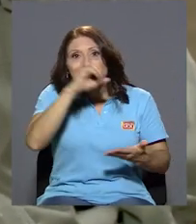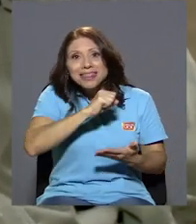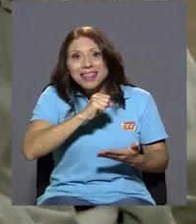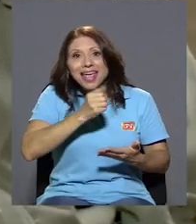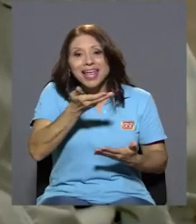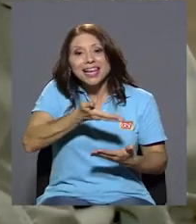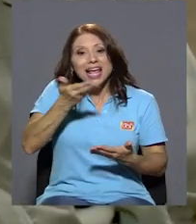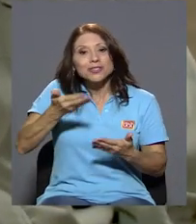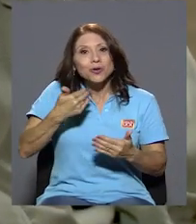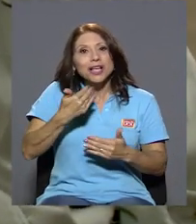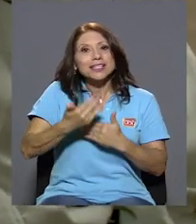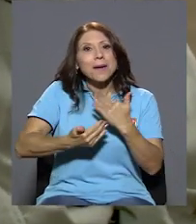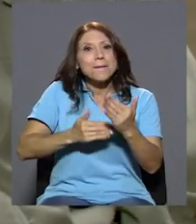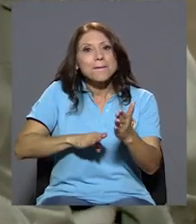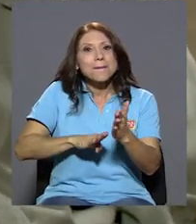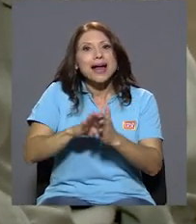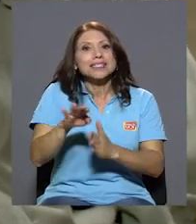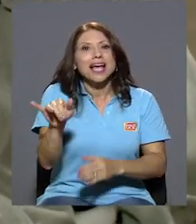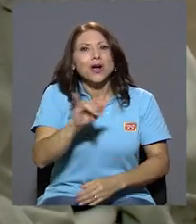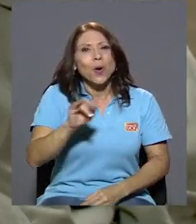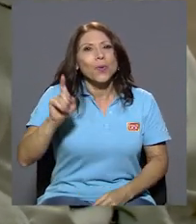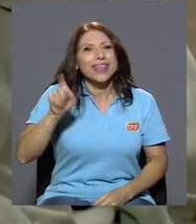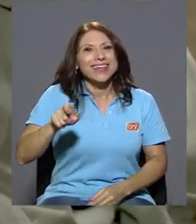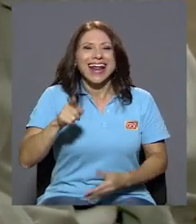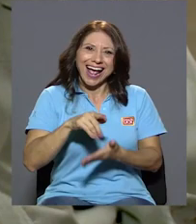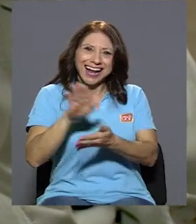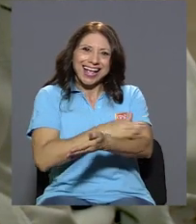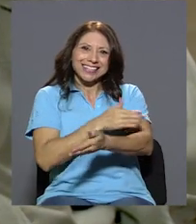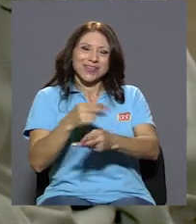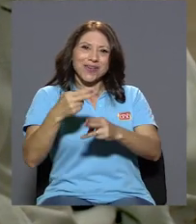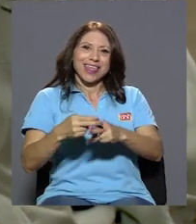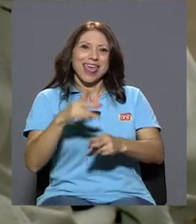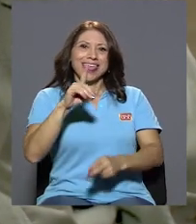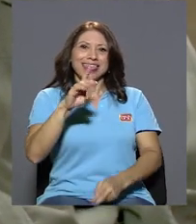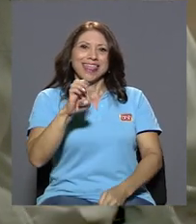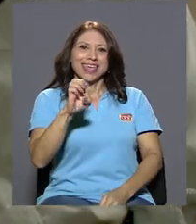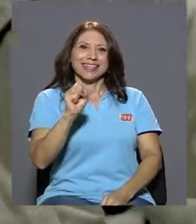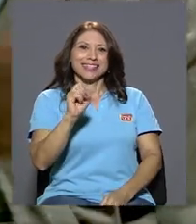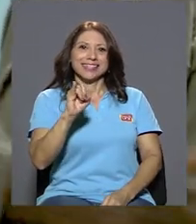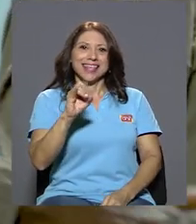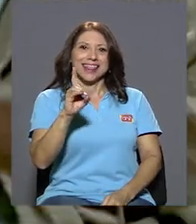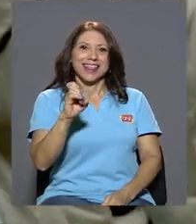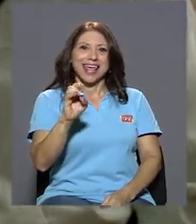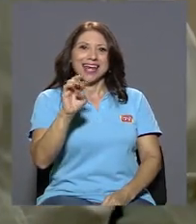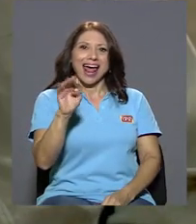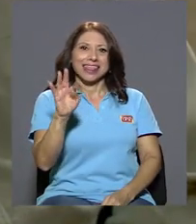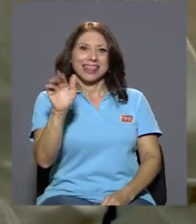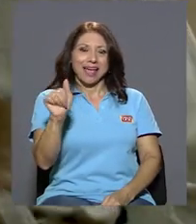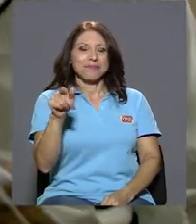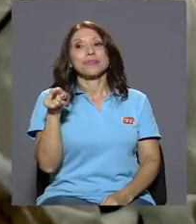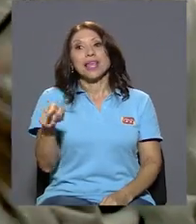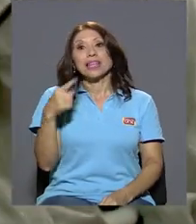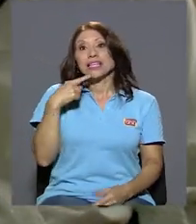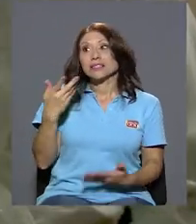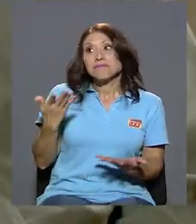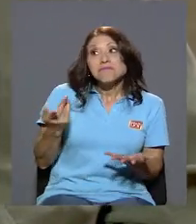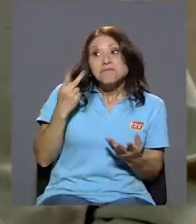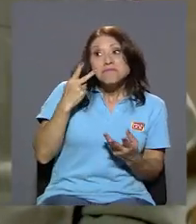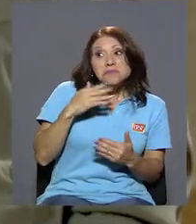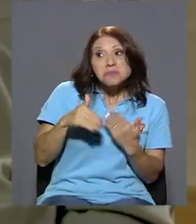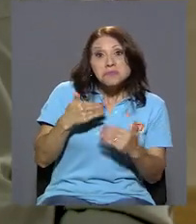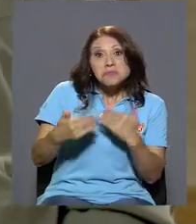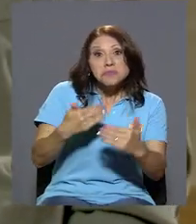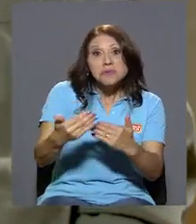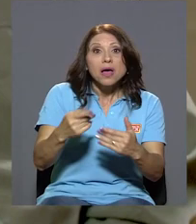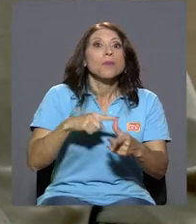como debieran y yo pienso que a pesar de todo vamos mejores hay verdad porque entonces tienes un